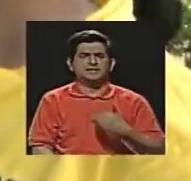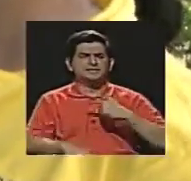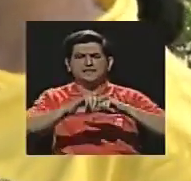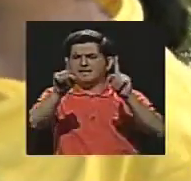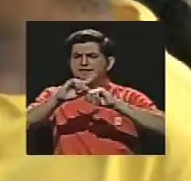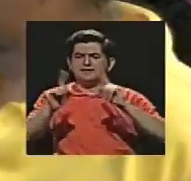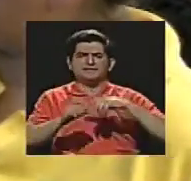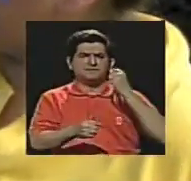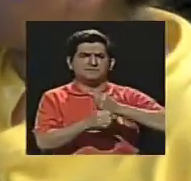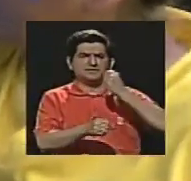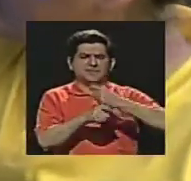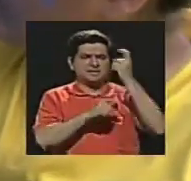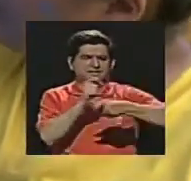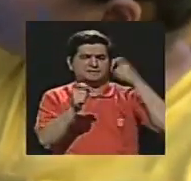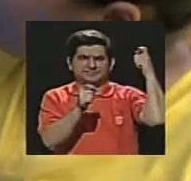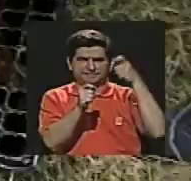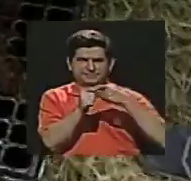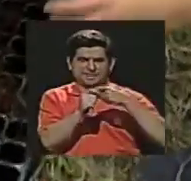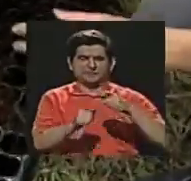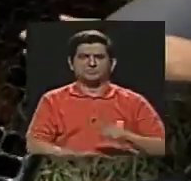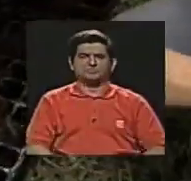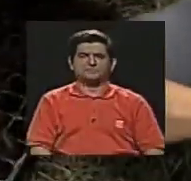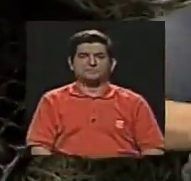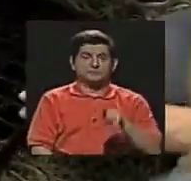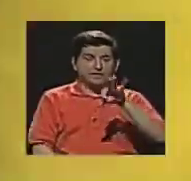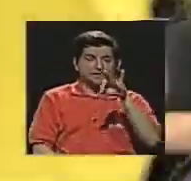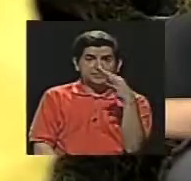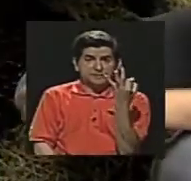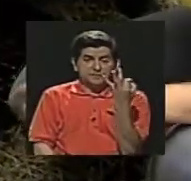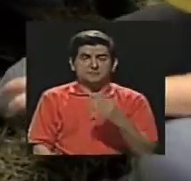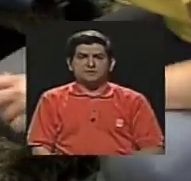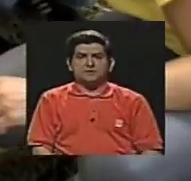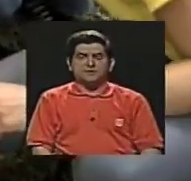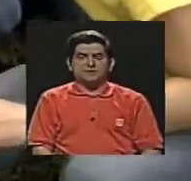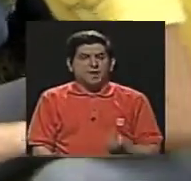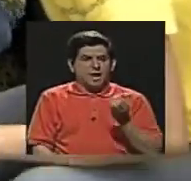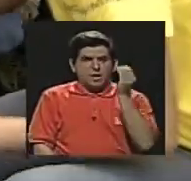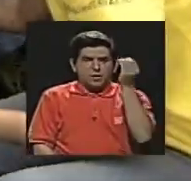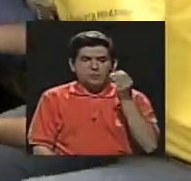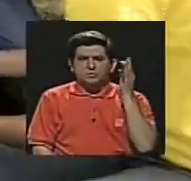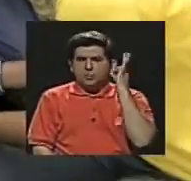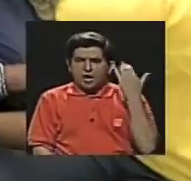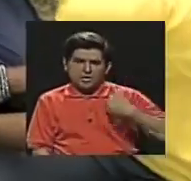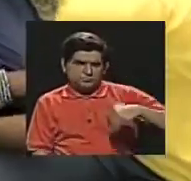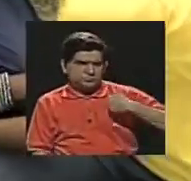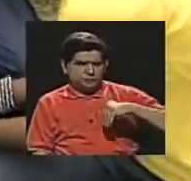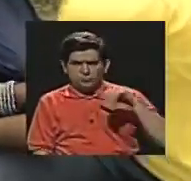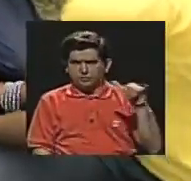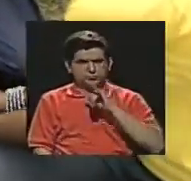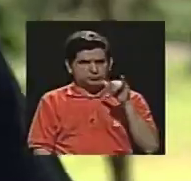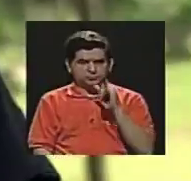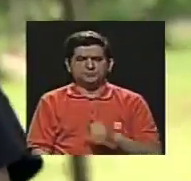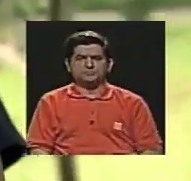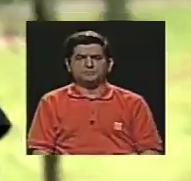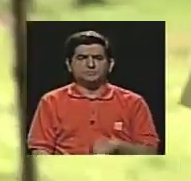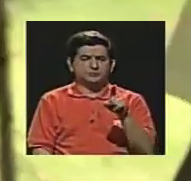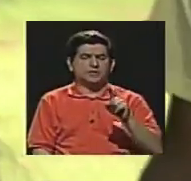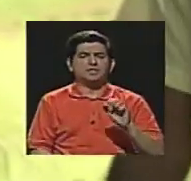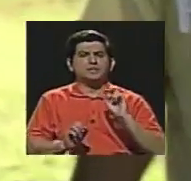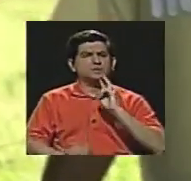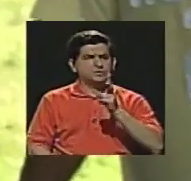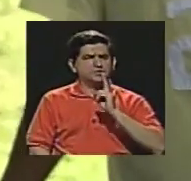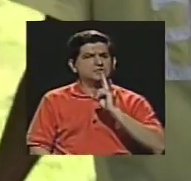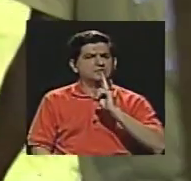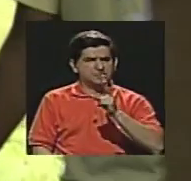proyectos son para cualquier estudiante universitario y otros son específicos para gente de carreras como arquitectura para estas vacaciones de medio